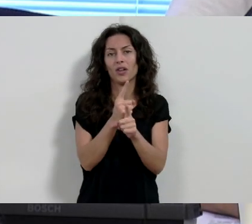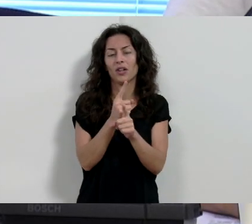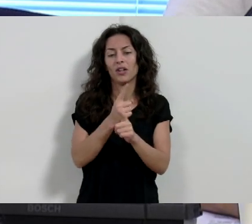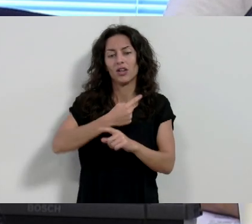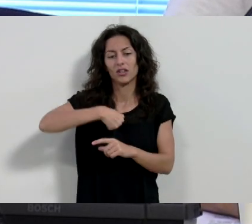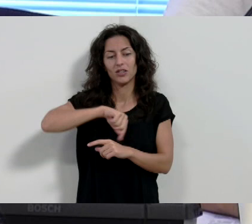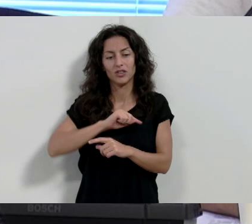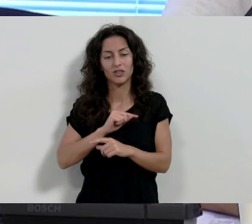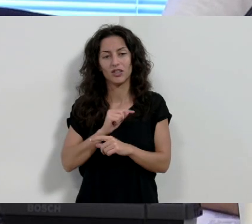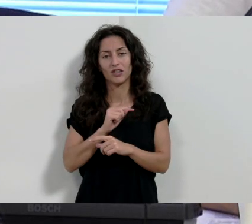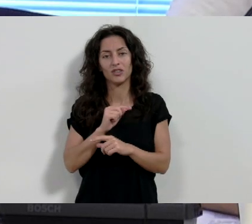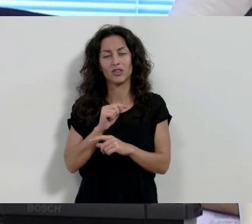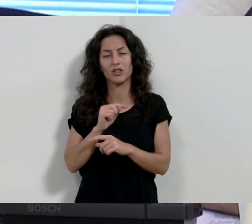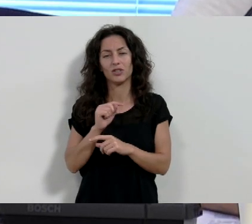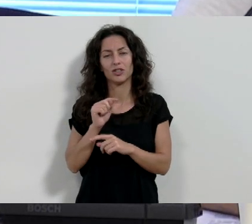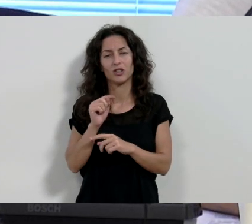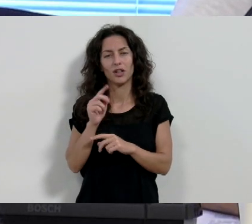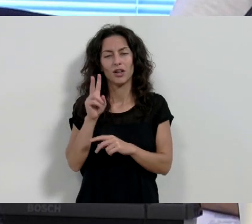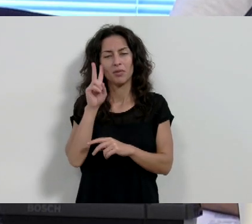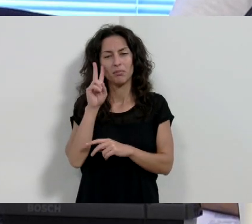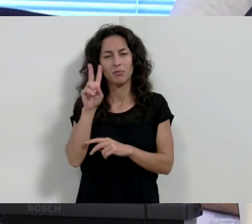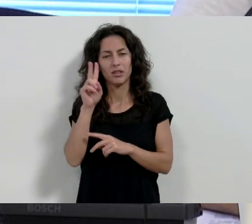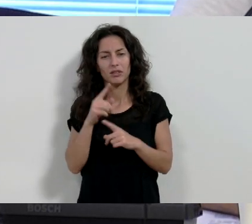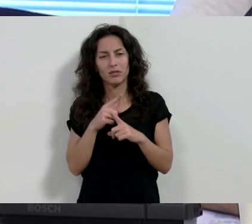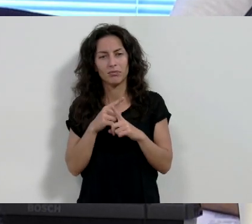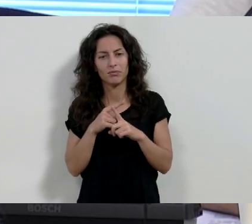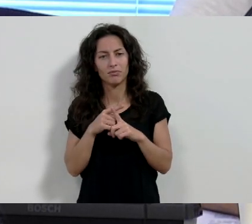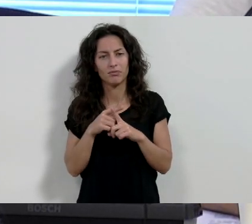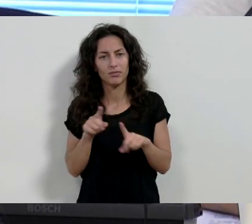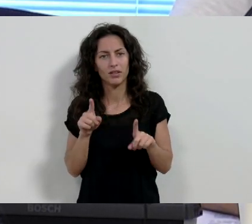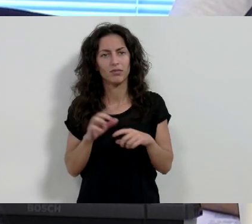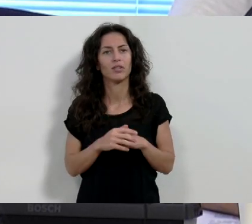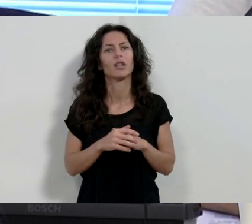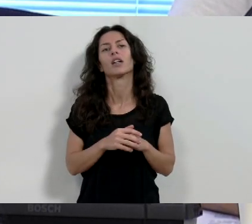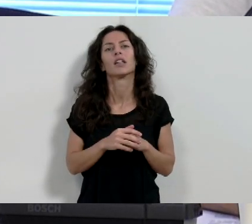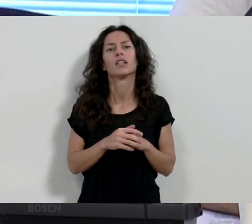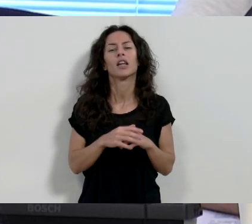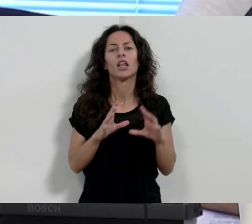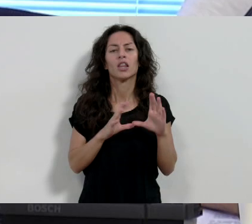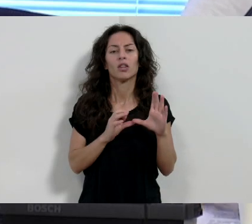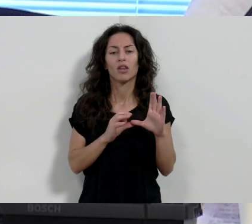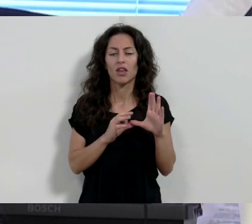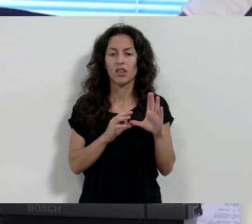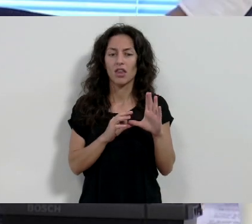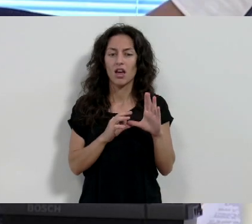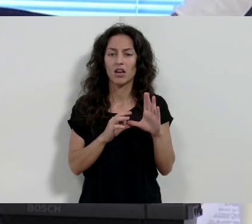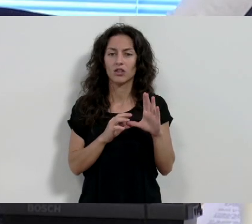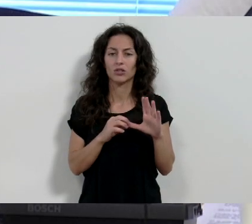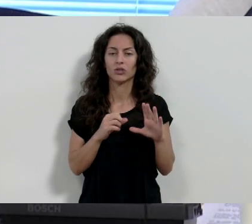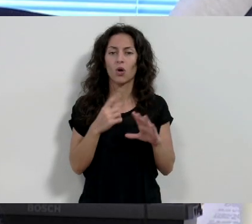claro, Ciudadanos, en este caso, pues ha tenido una denuncia sobre la situación de la